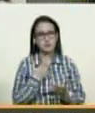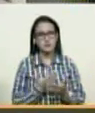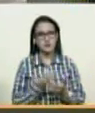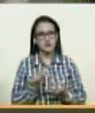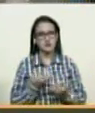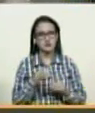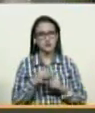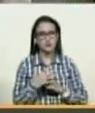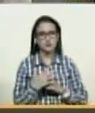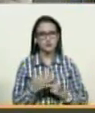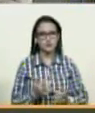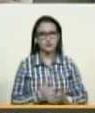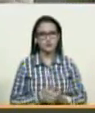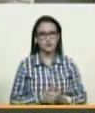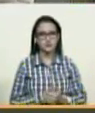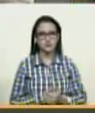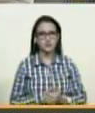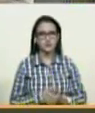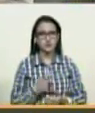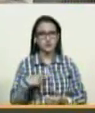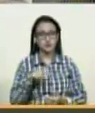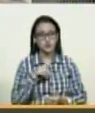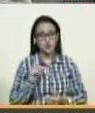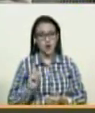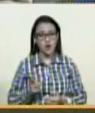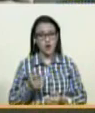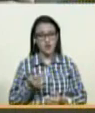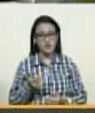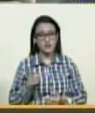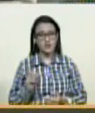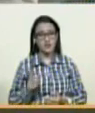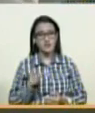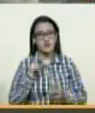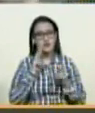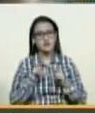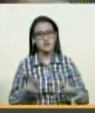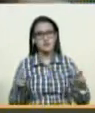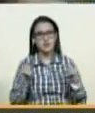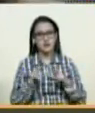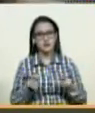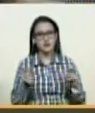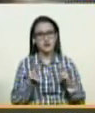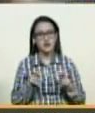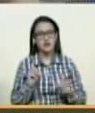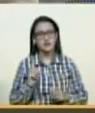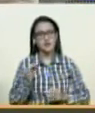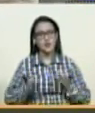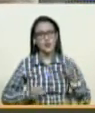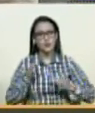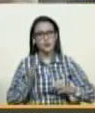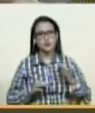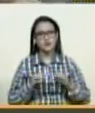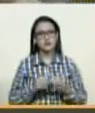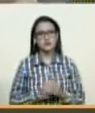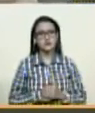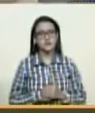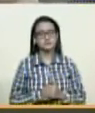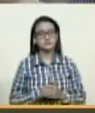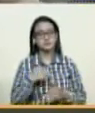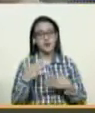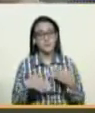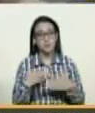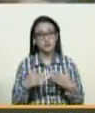realidad y lo que tenemos nosotros ahora es que investigar que se haga justicia con el debido proceso